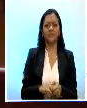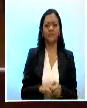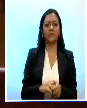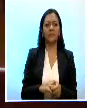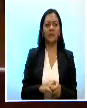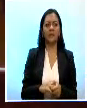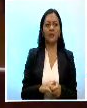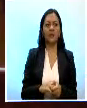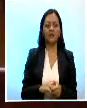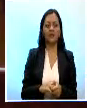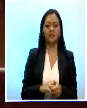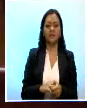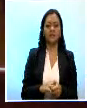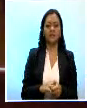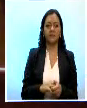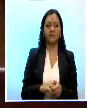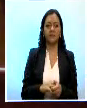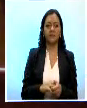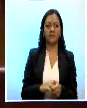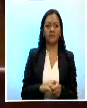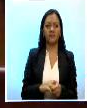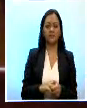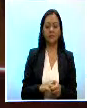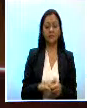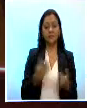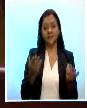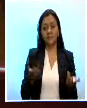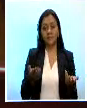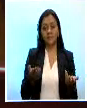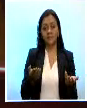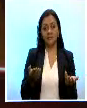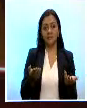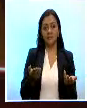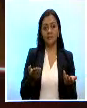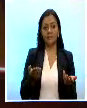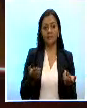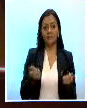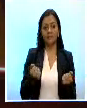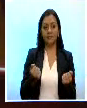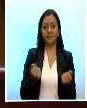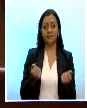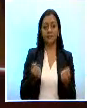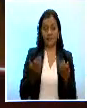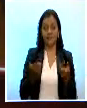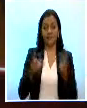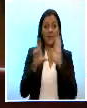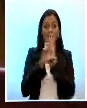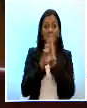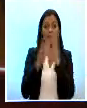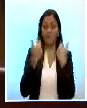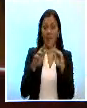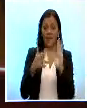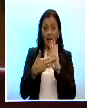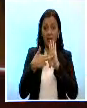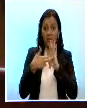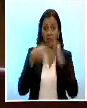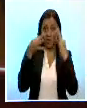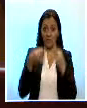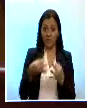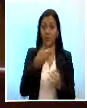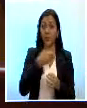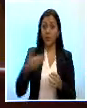Bueno, luego de que la ley entre en el registro oficial, luego de que el